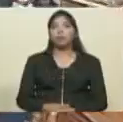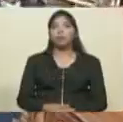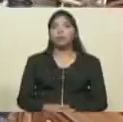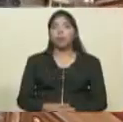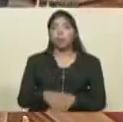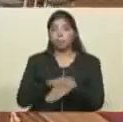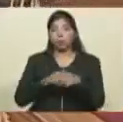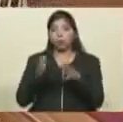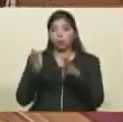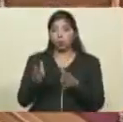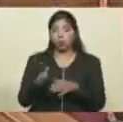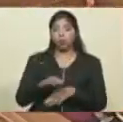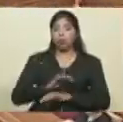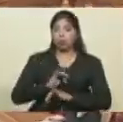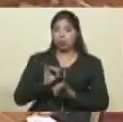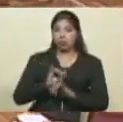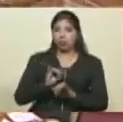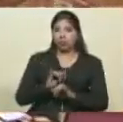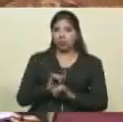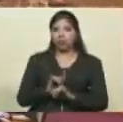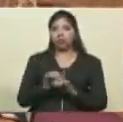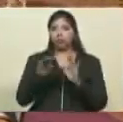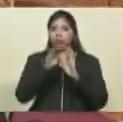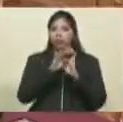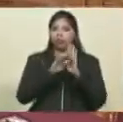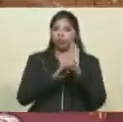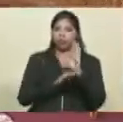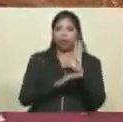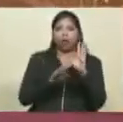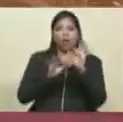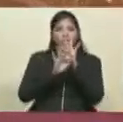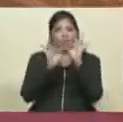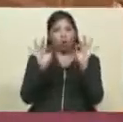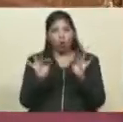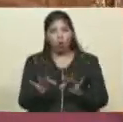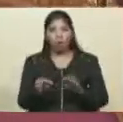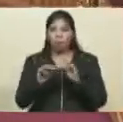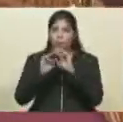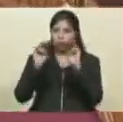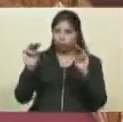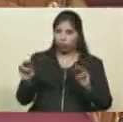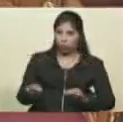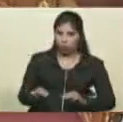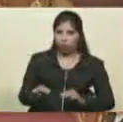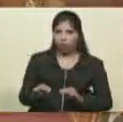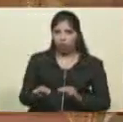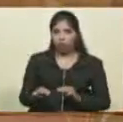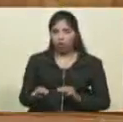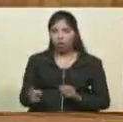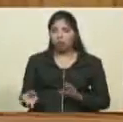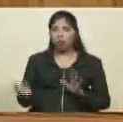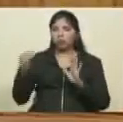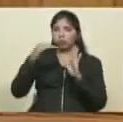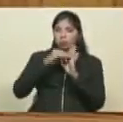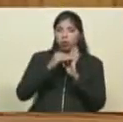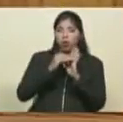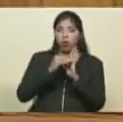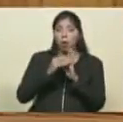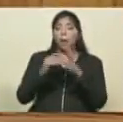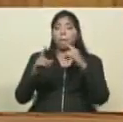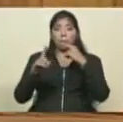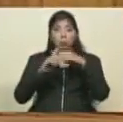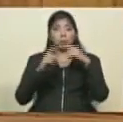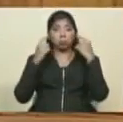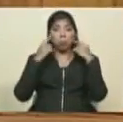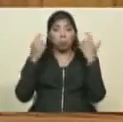cual ofreció detalles de cómo el modelo bolivariano de inclusión ha generado avances positivos en